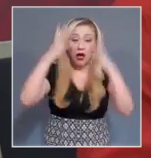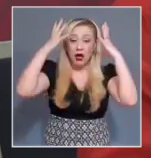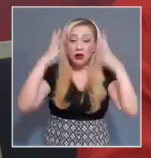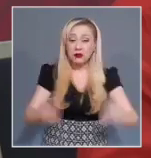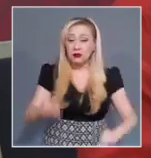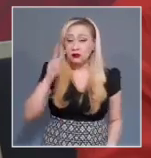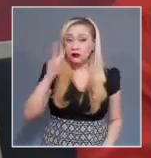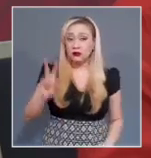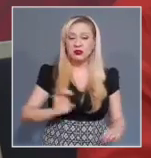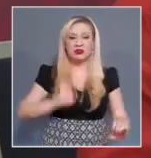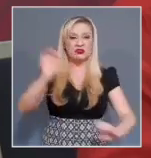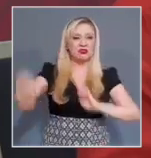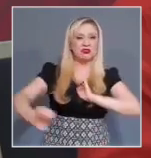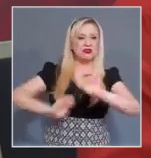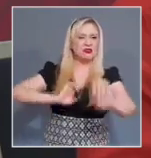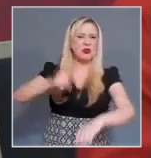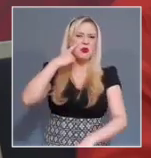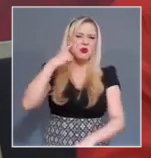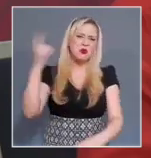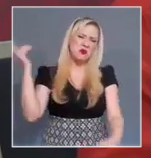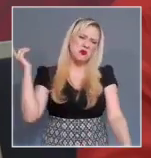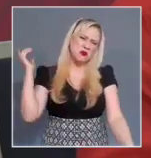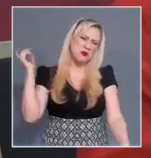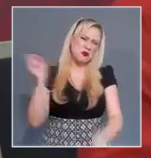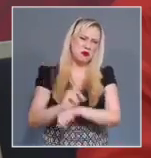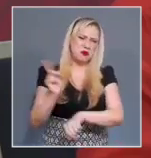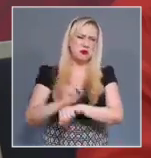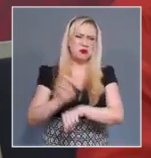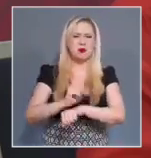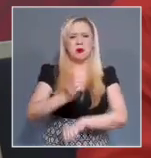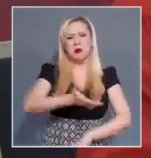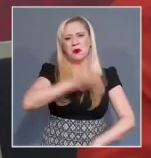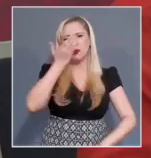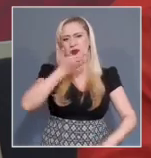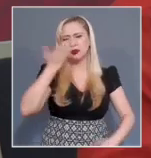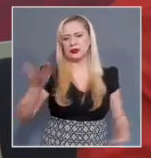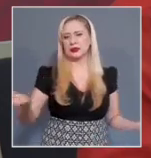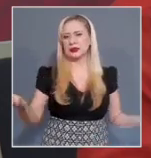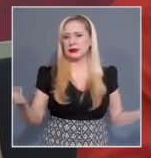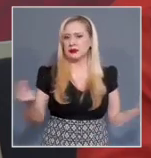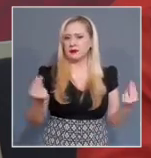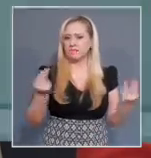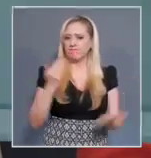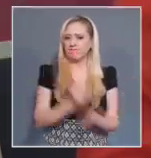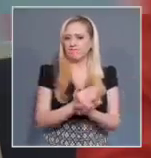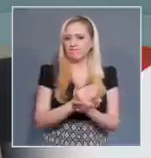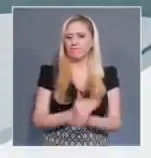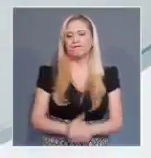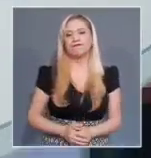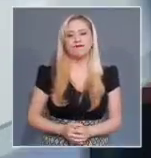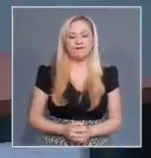es cotidiano. Para el canal del Poder Judicial de la Federación, Rosy García.